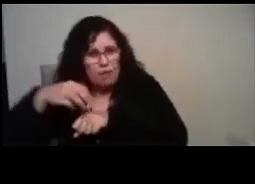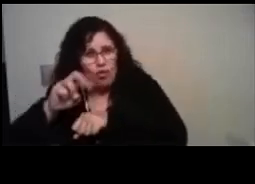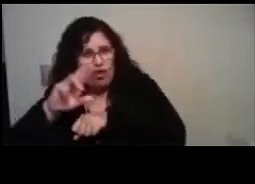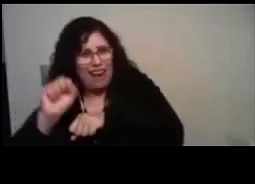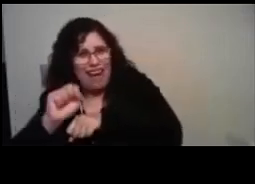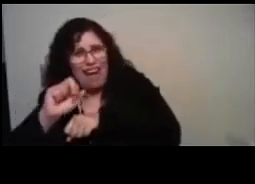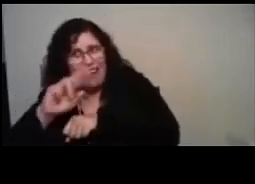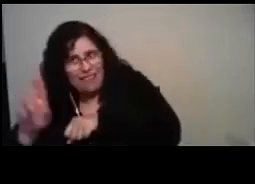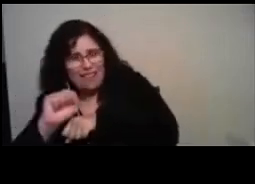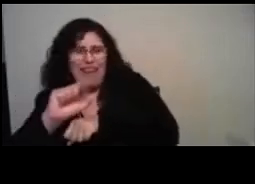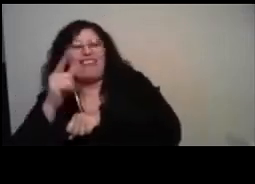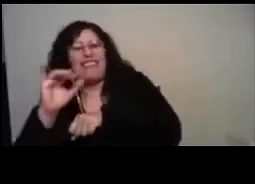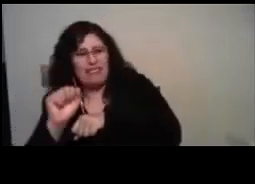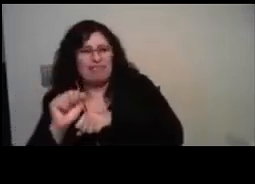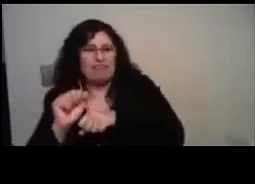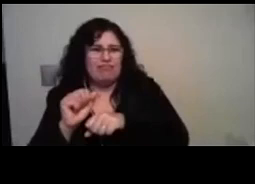cerebral.